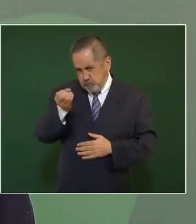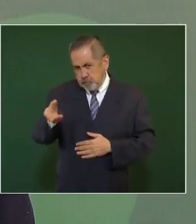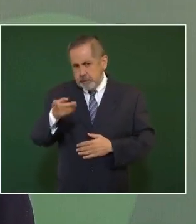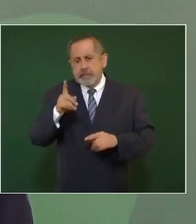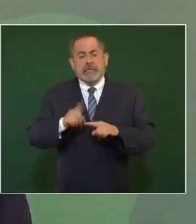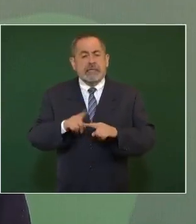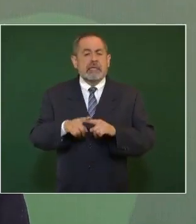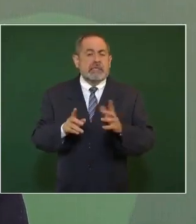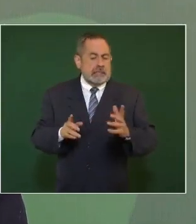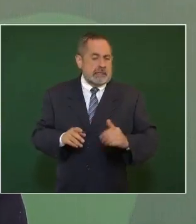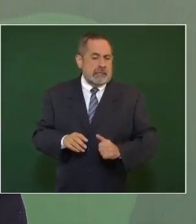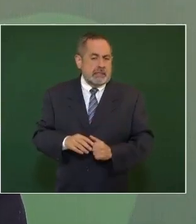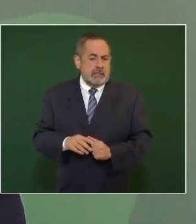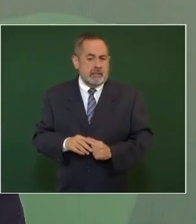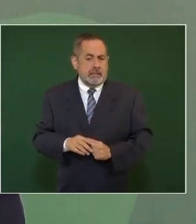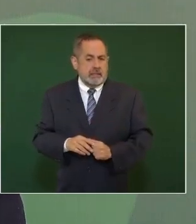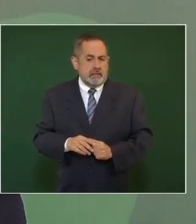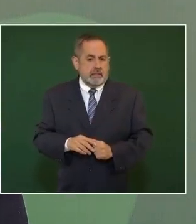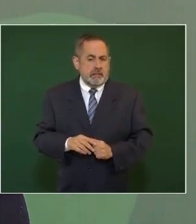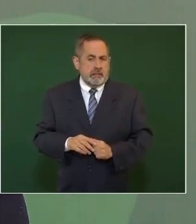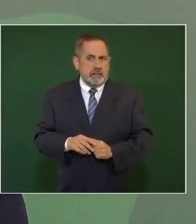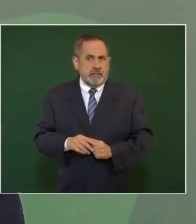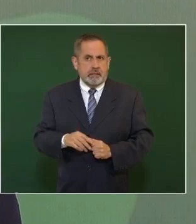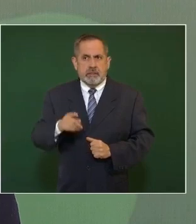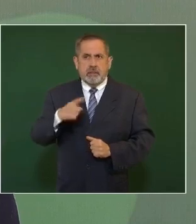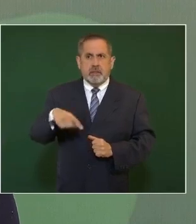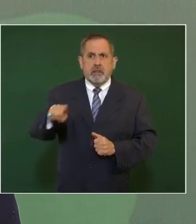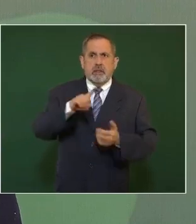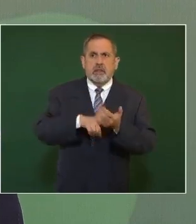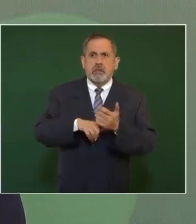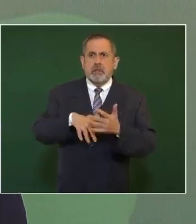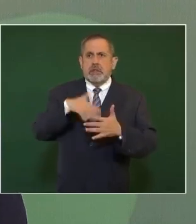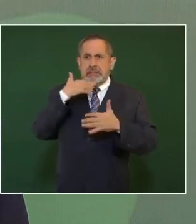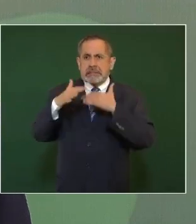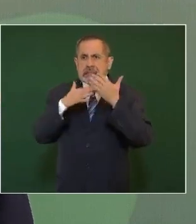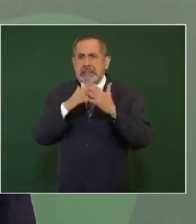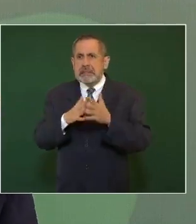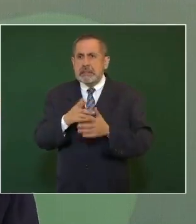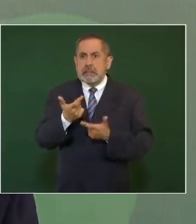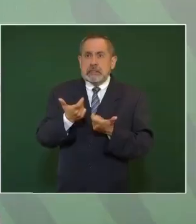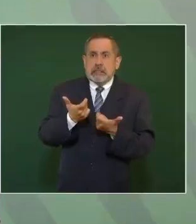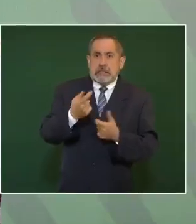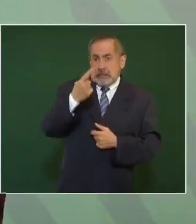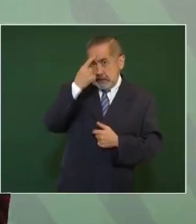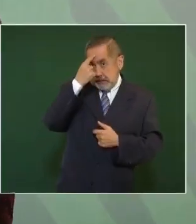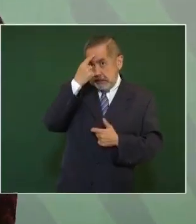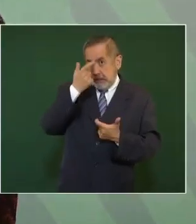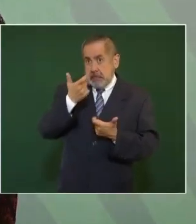de que no se debe tener mucho apego al dinero,